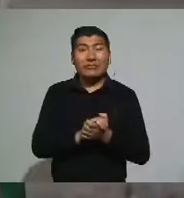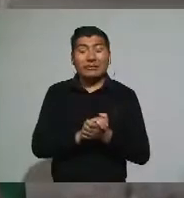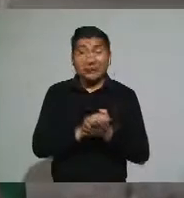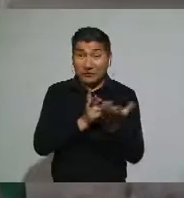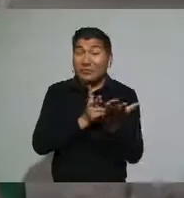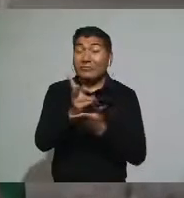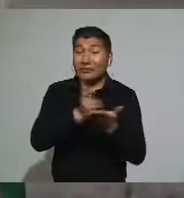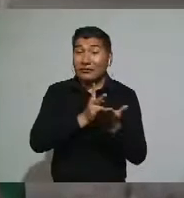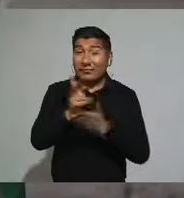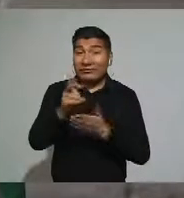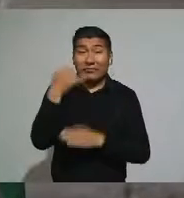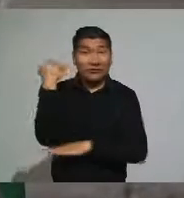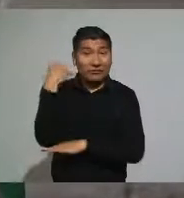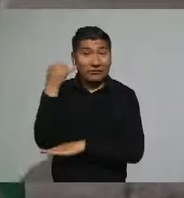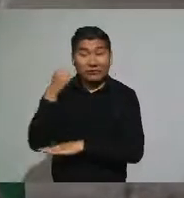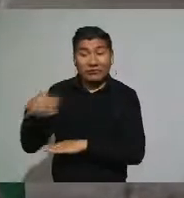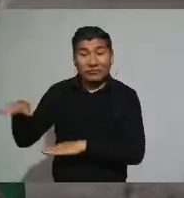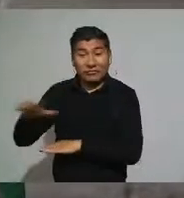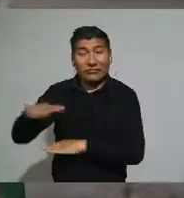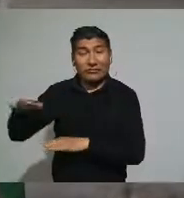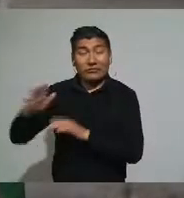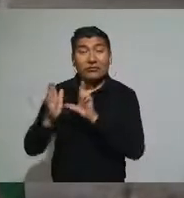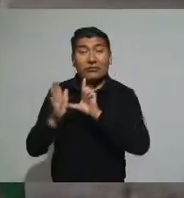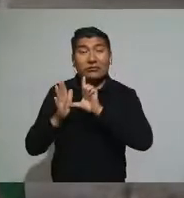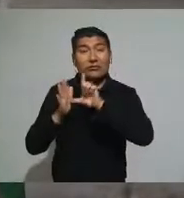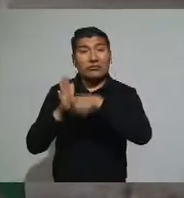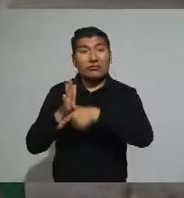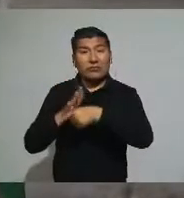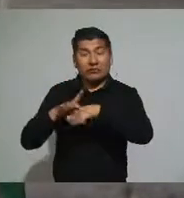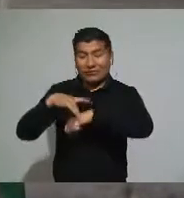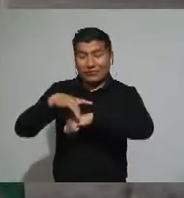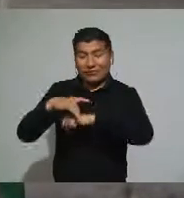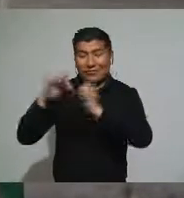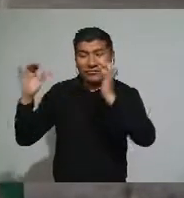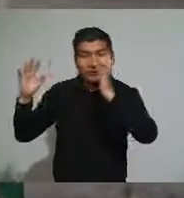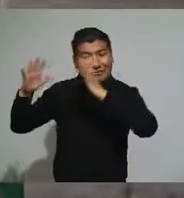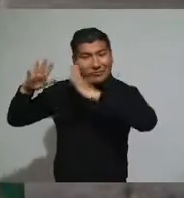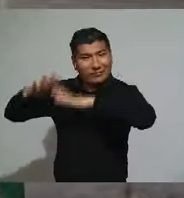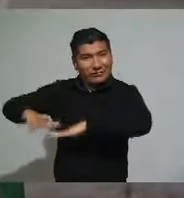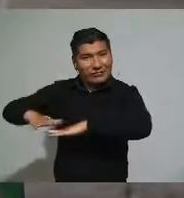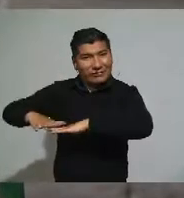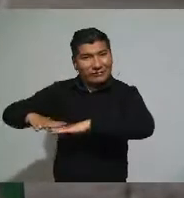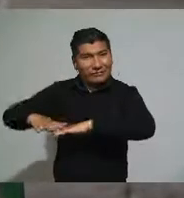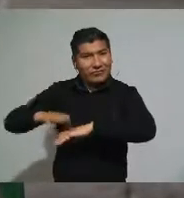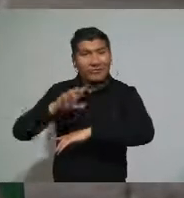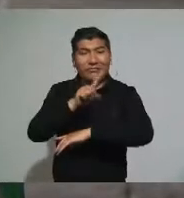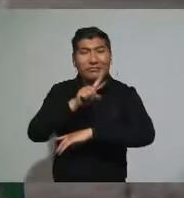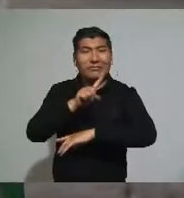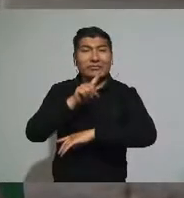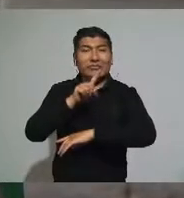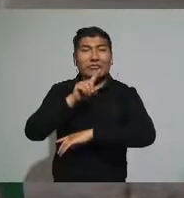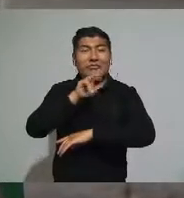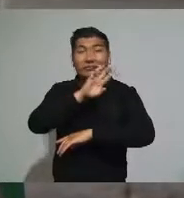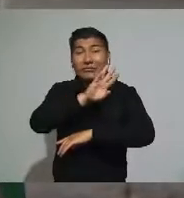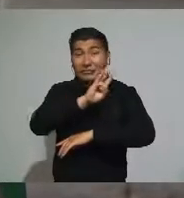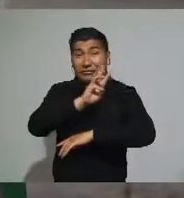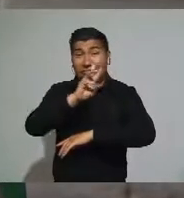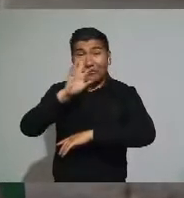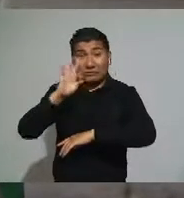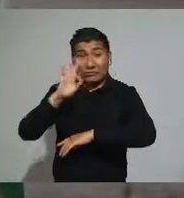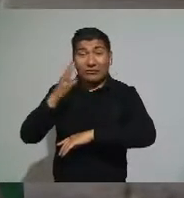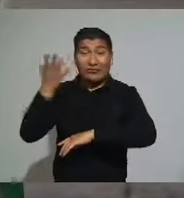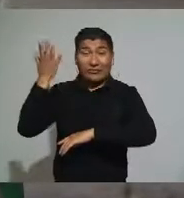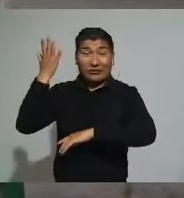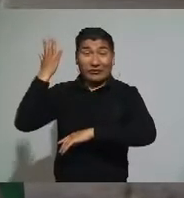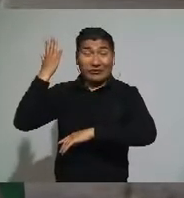Cierto, Jerusalén luego quedó destruida. En el año 69 después de Cristo,